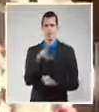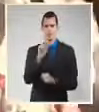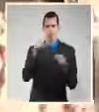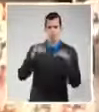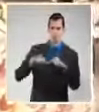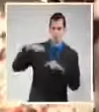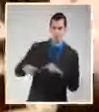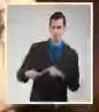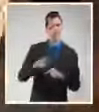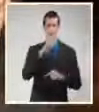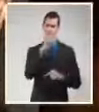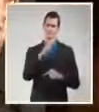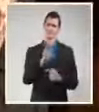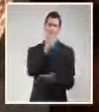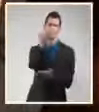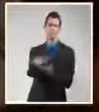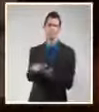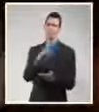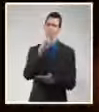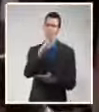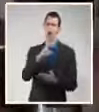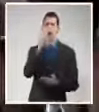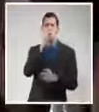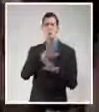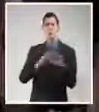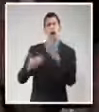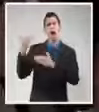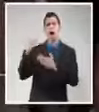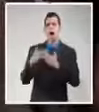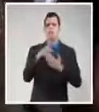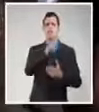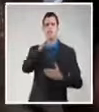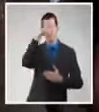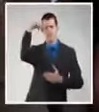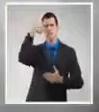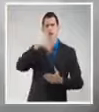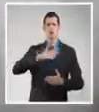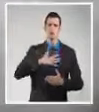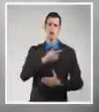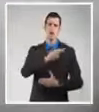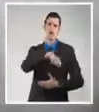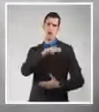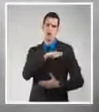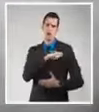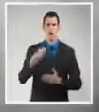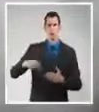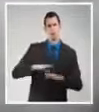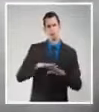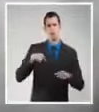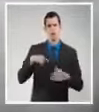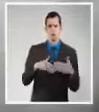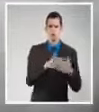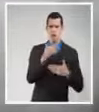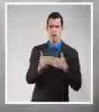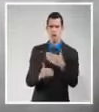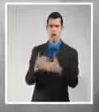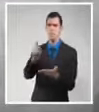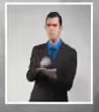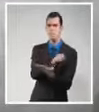García, quien tenía un visado vigente de larga duración para entrar a España. Tampoco los integrantes de la